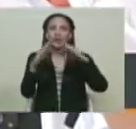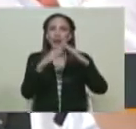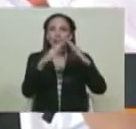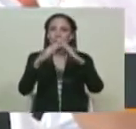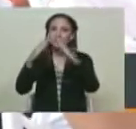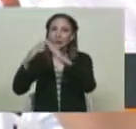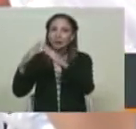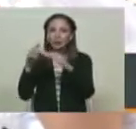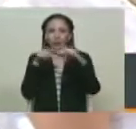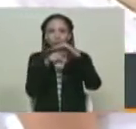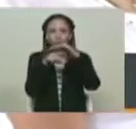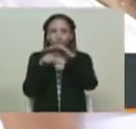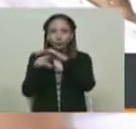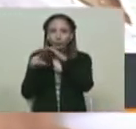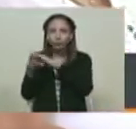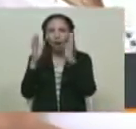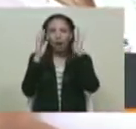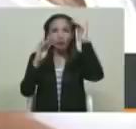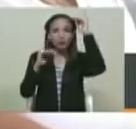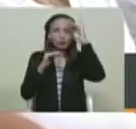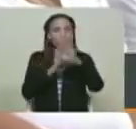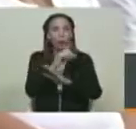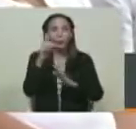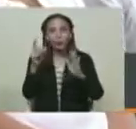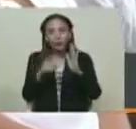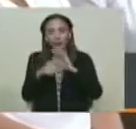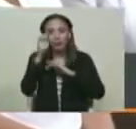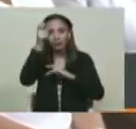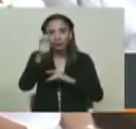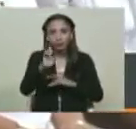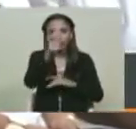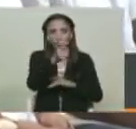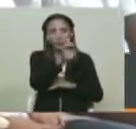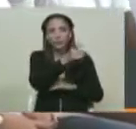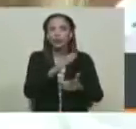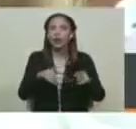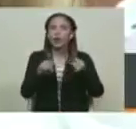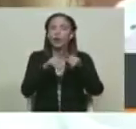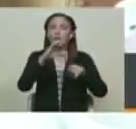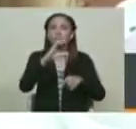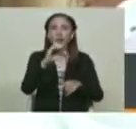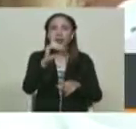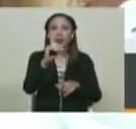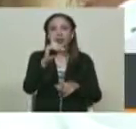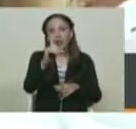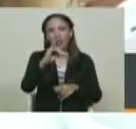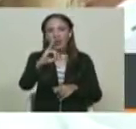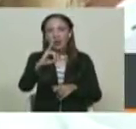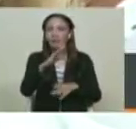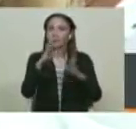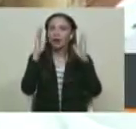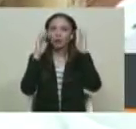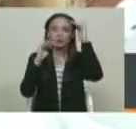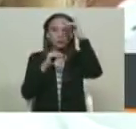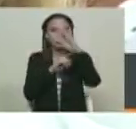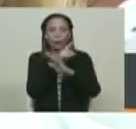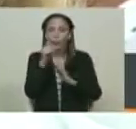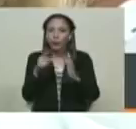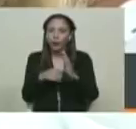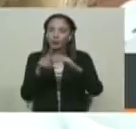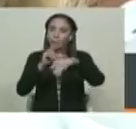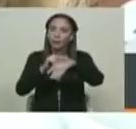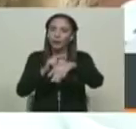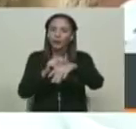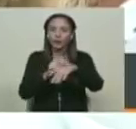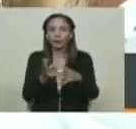los consultorios y ambulatorios de barrio adentro y en los CDI de la aplicación del